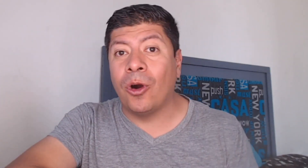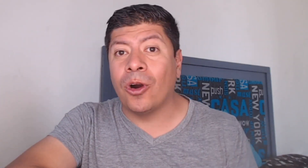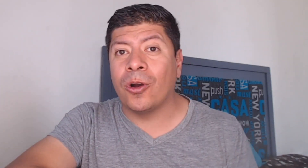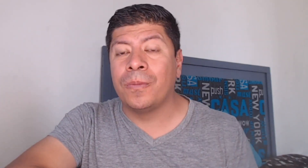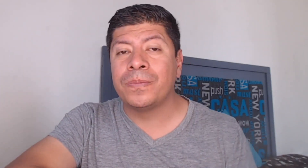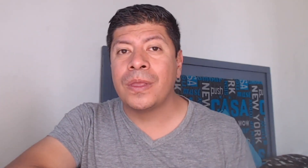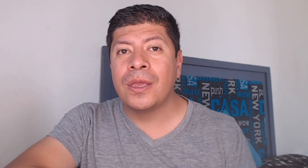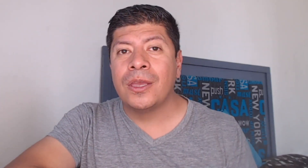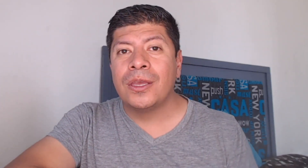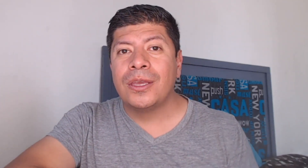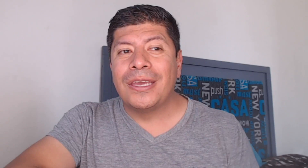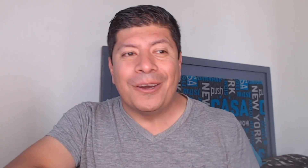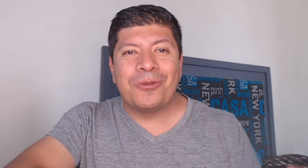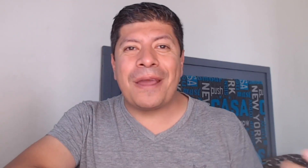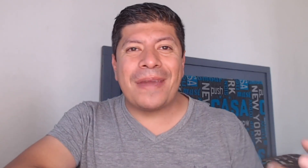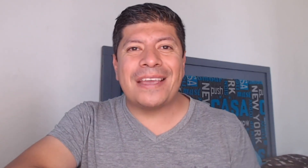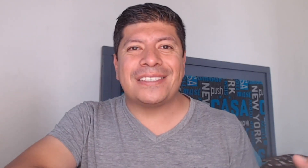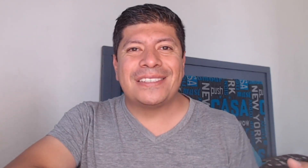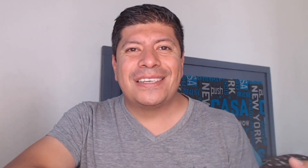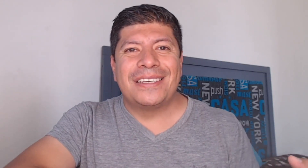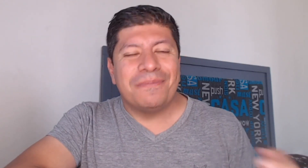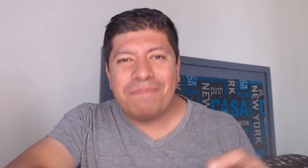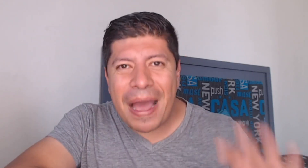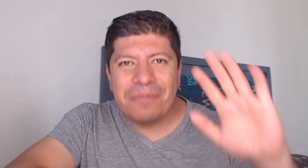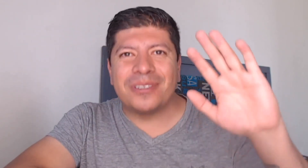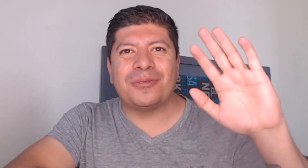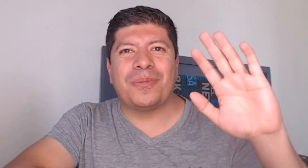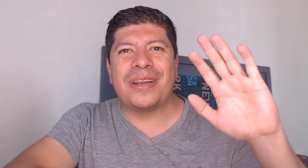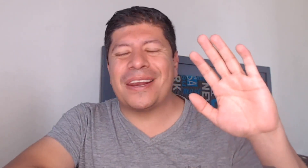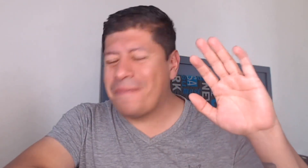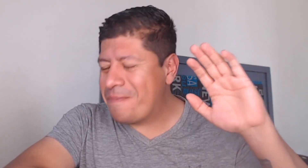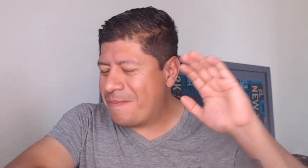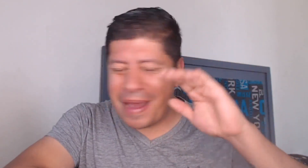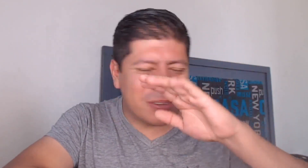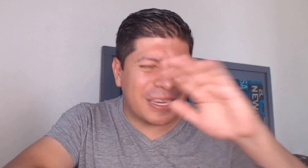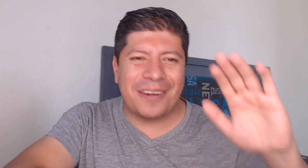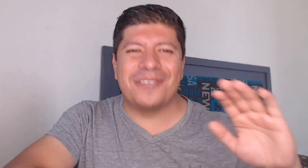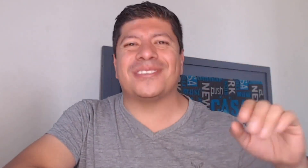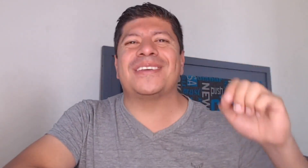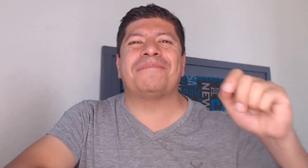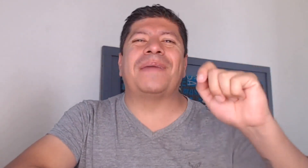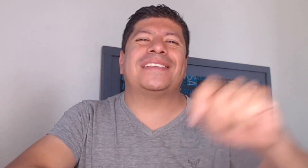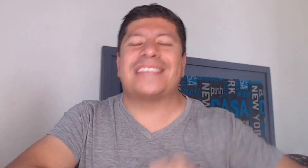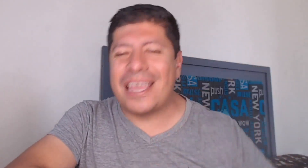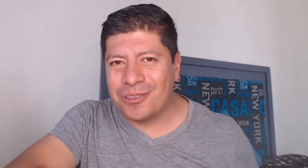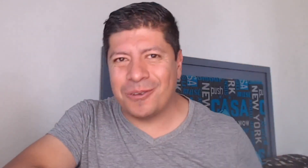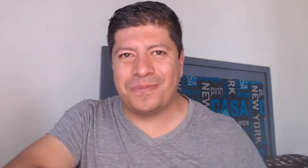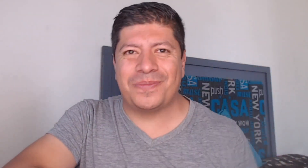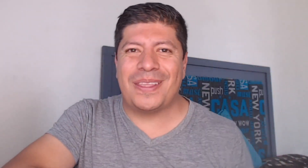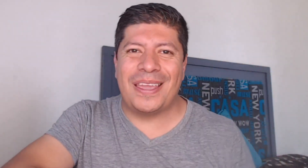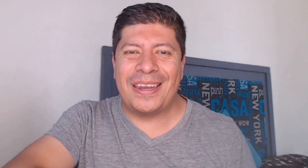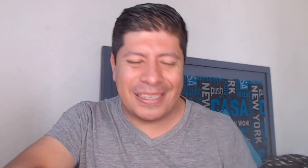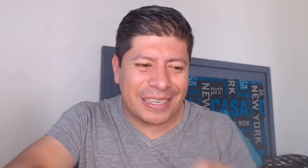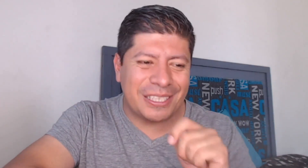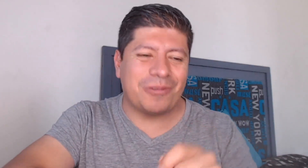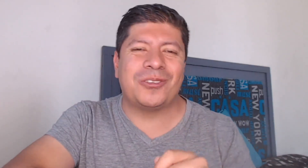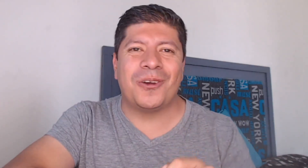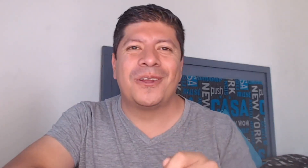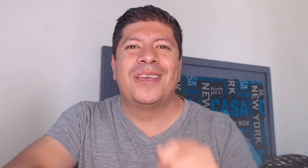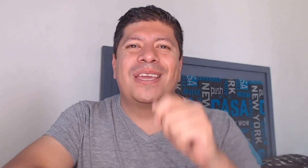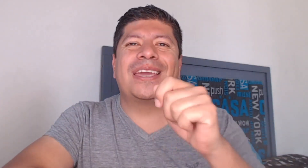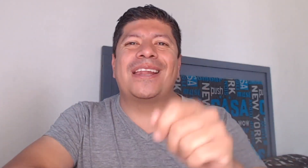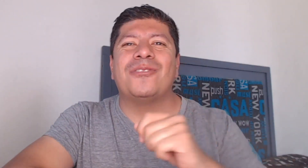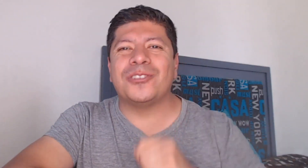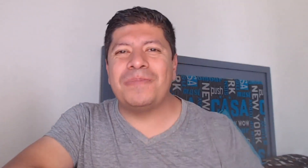Porque, ojo, una vez, vamos a suponer, vamos a irnos pensando en esa